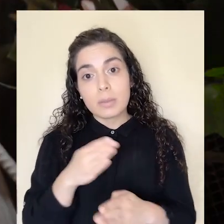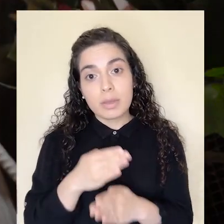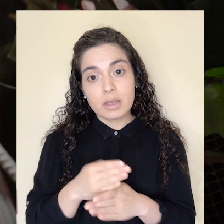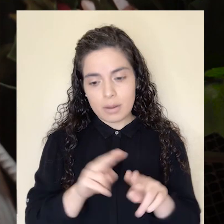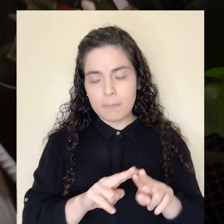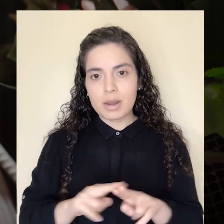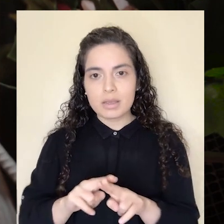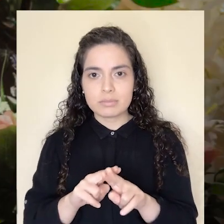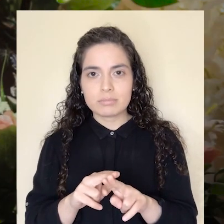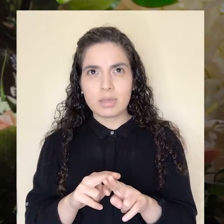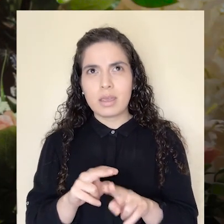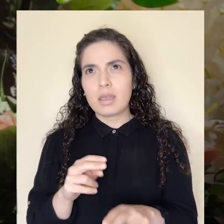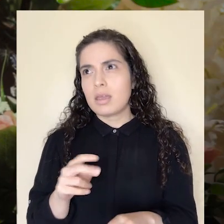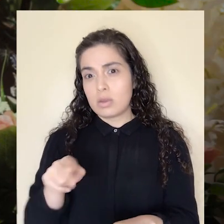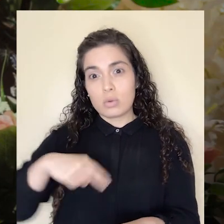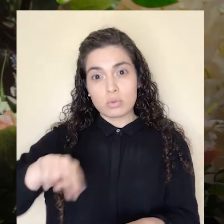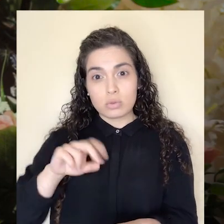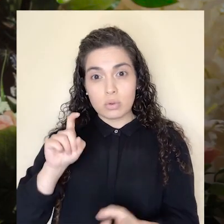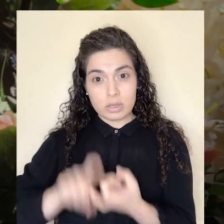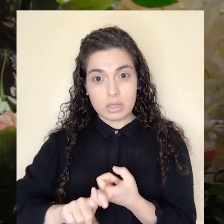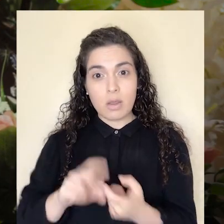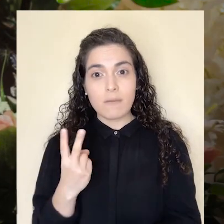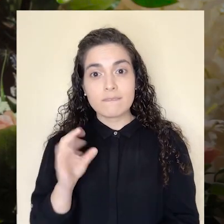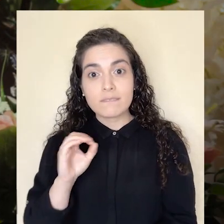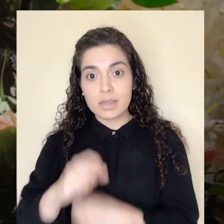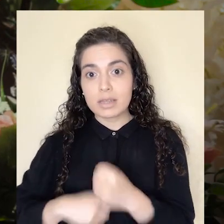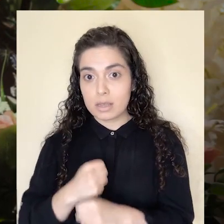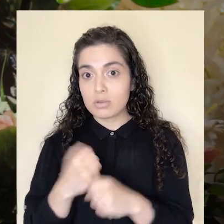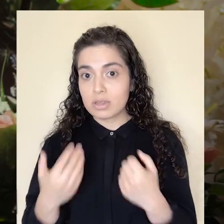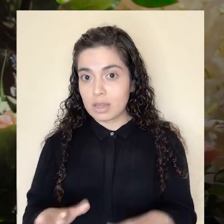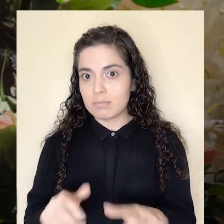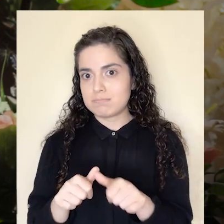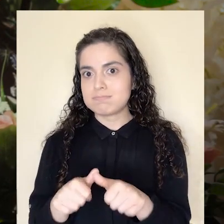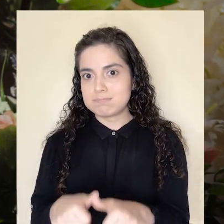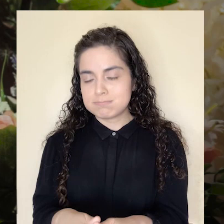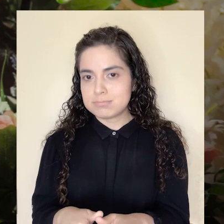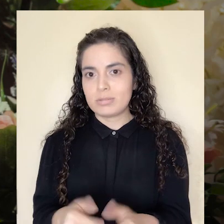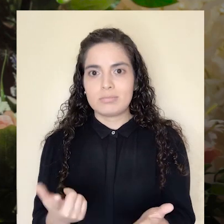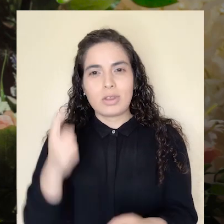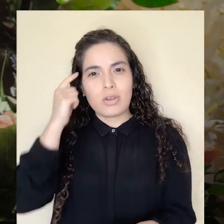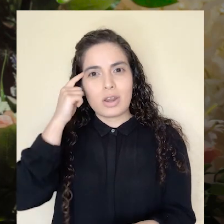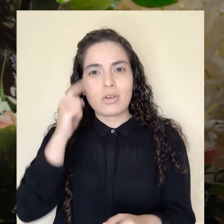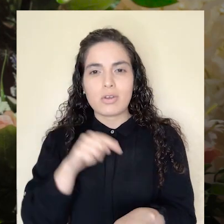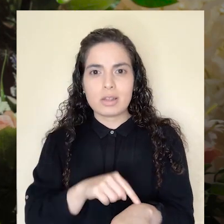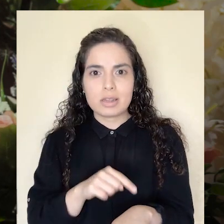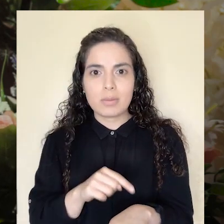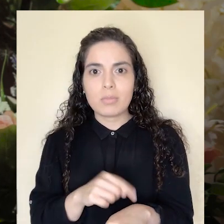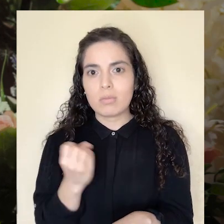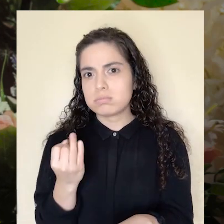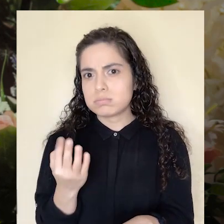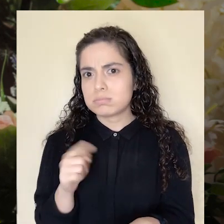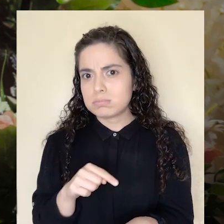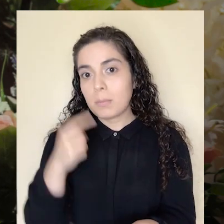igual de repente él igual me realiza. Mire, llevamos 20 años de casado ya, 20 años de casado, o sea que yo creo que no,